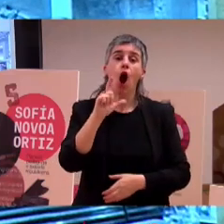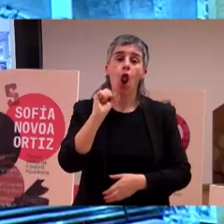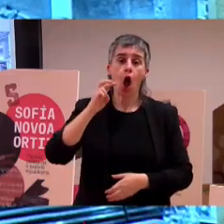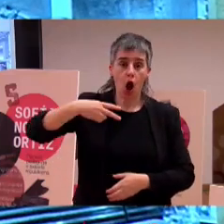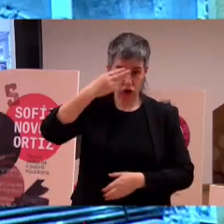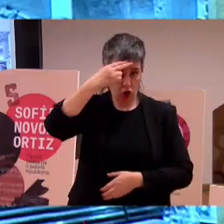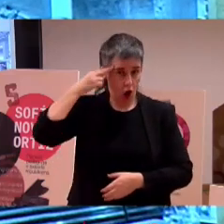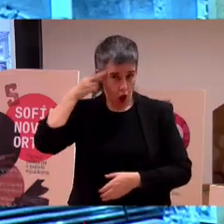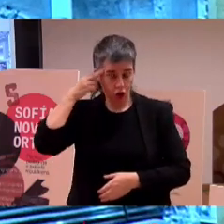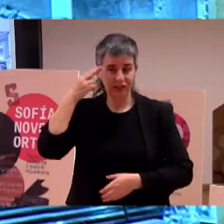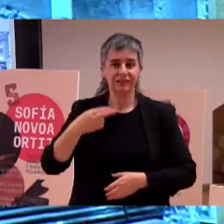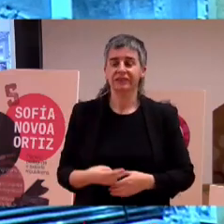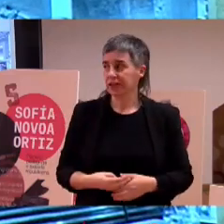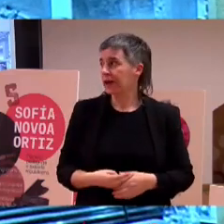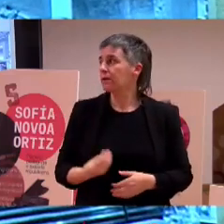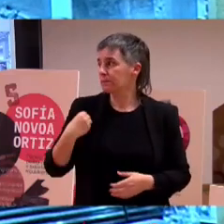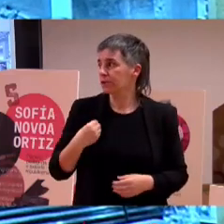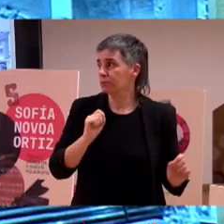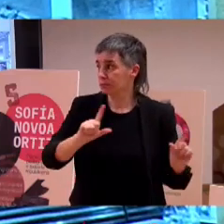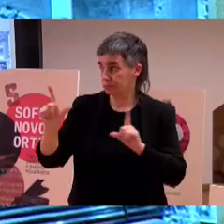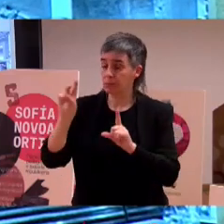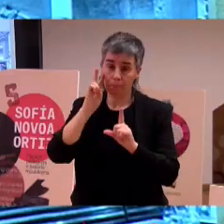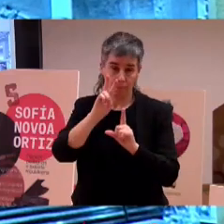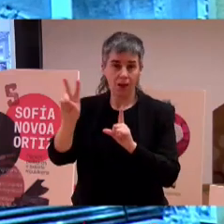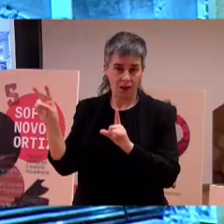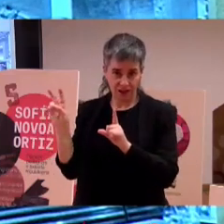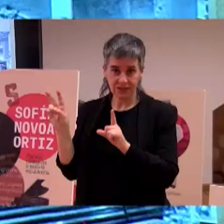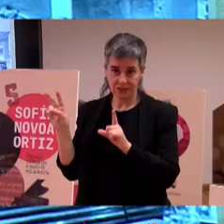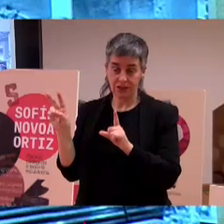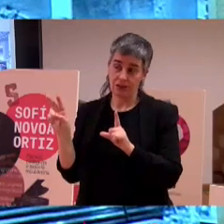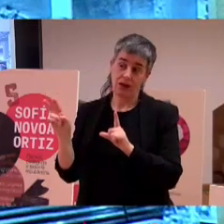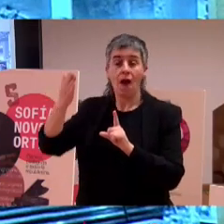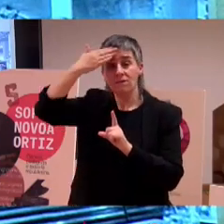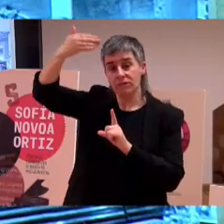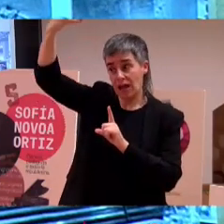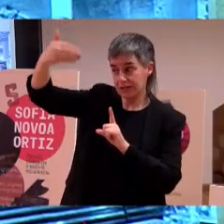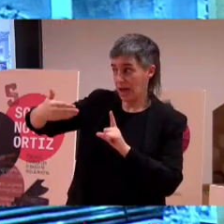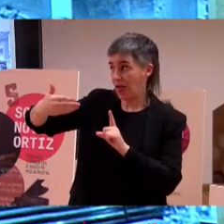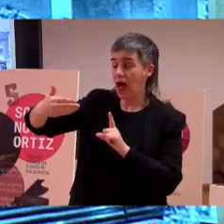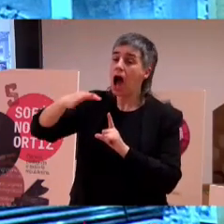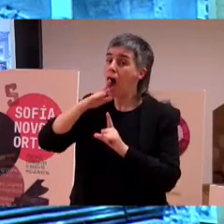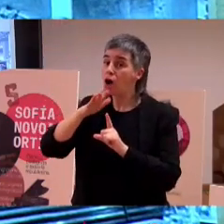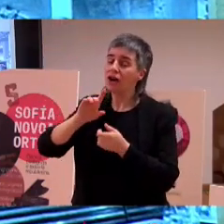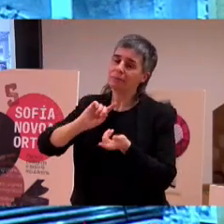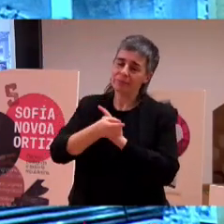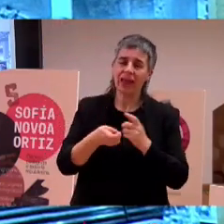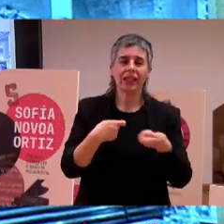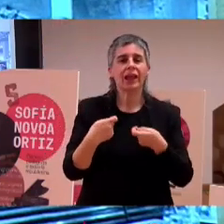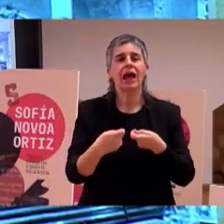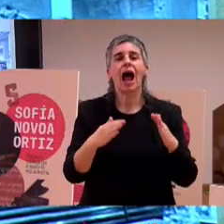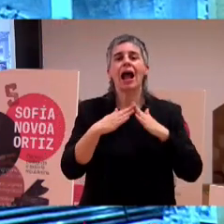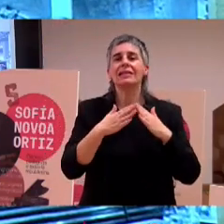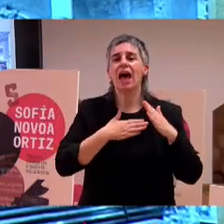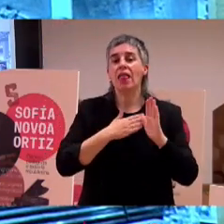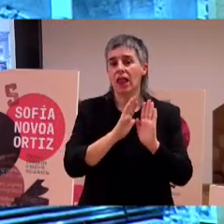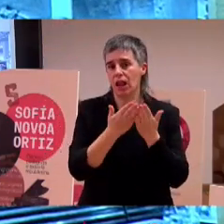que aparece aí, arriba está a fachada, que está situada onde ahora se encontra, como todos sabemos, a Casa do Libro, ¿no? O edificio foi derruído nos